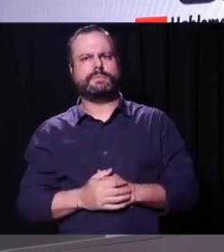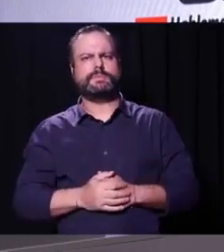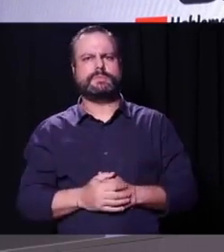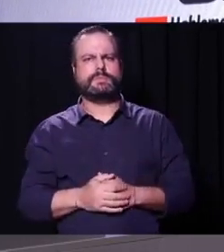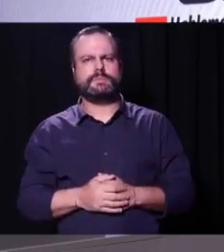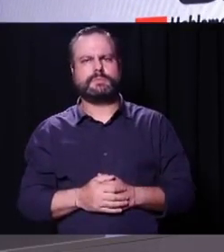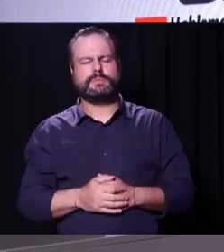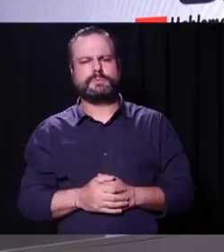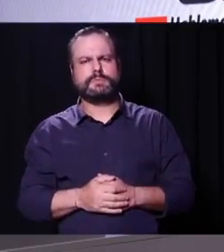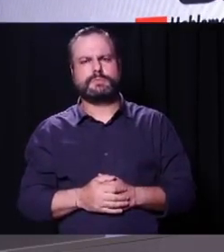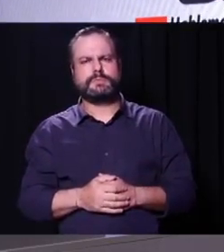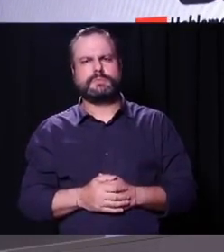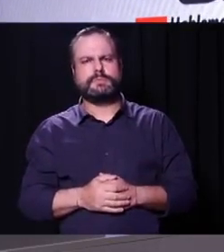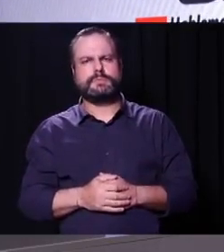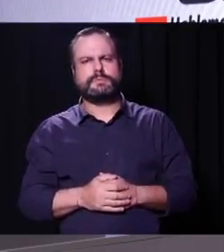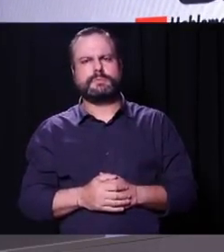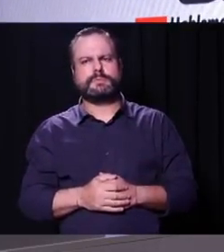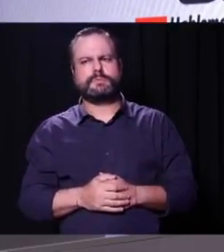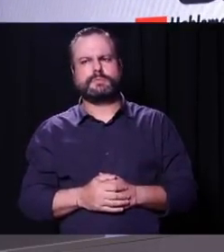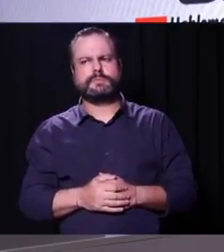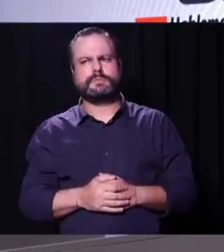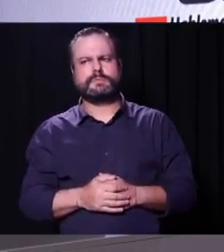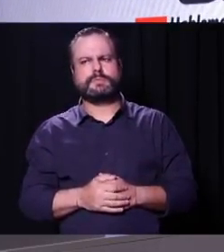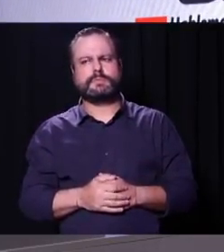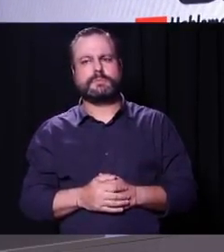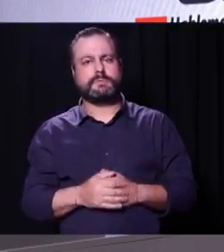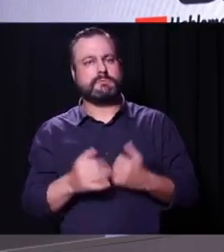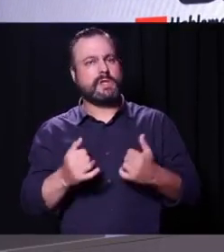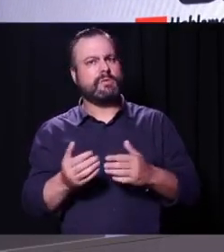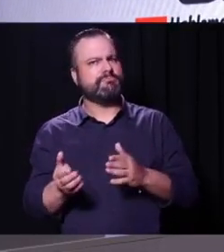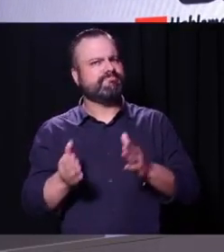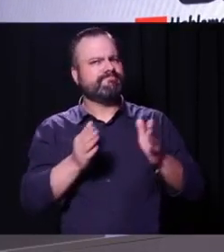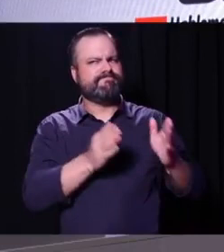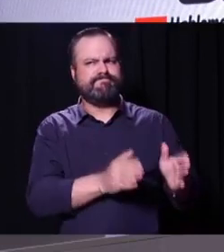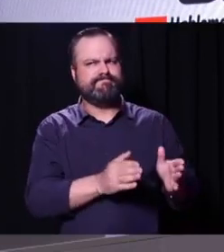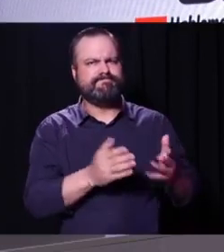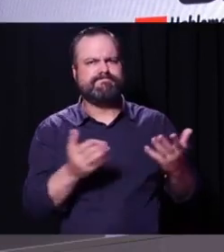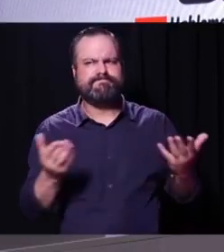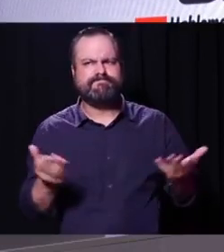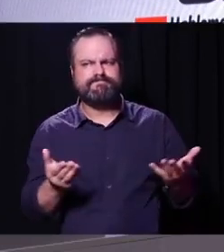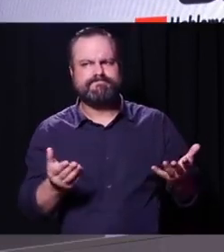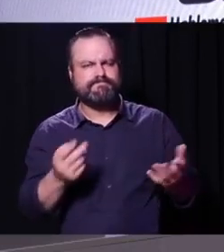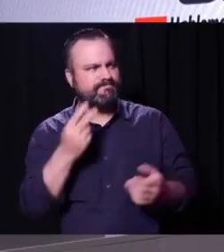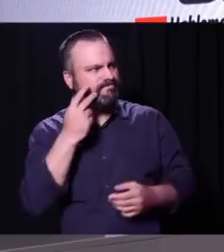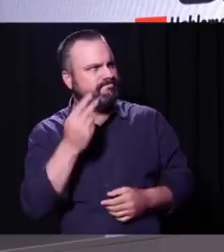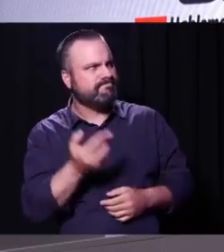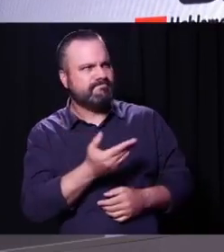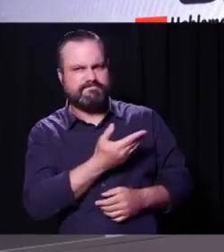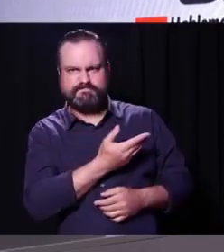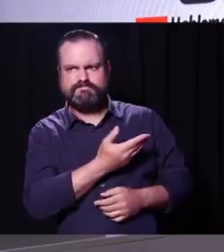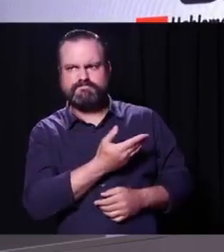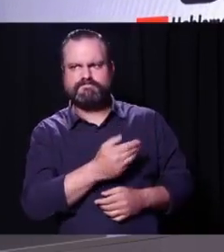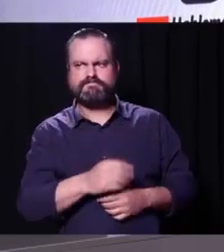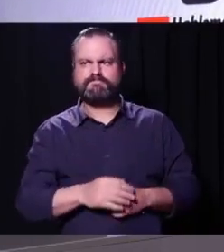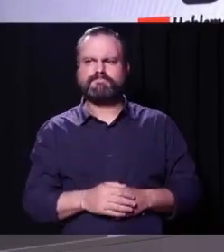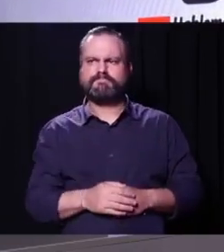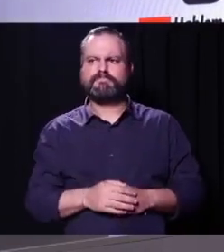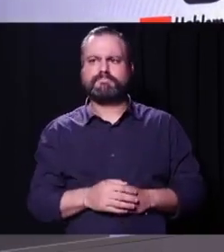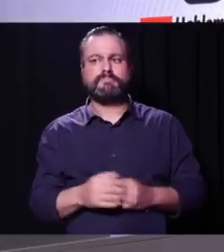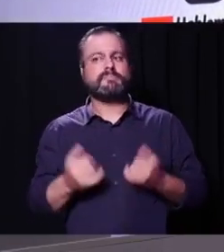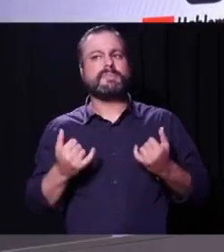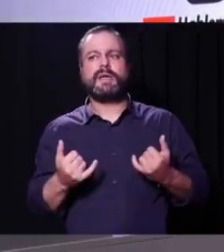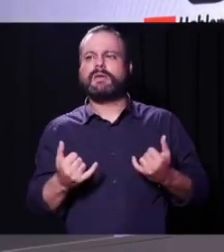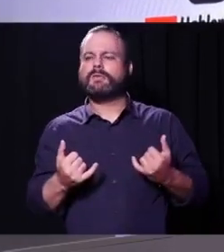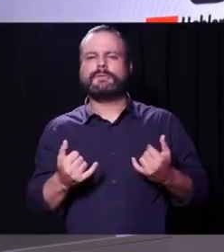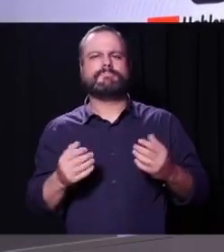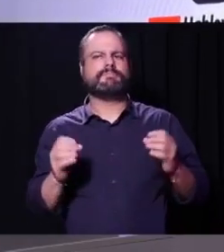al lado, pero a veces casi no la veíamos porque venía atrás empujándonos, dependiendo de cada hijo. Ahora que no está, siempre